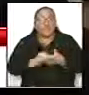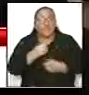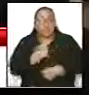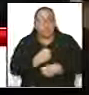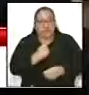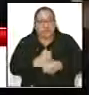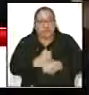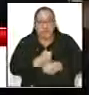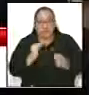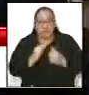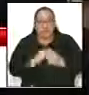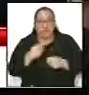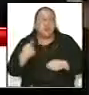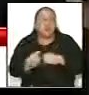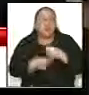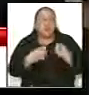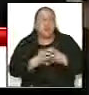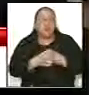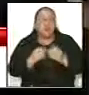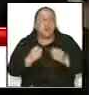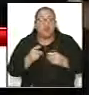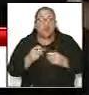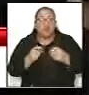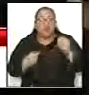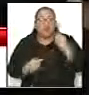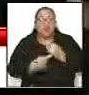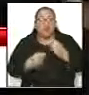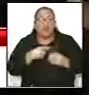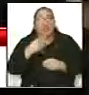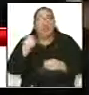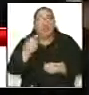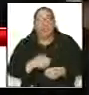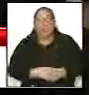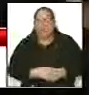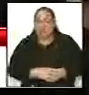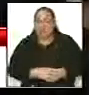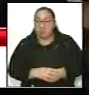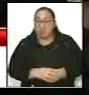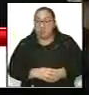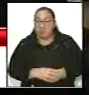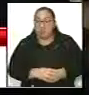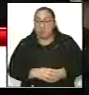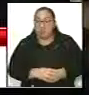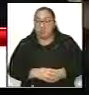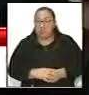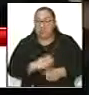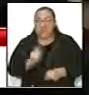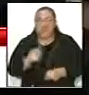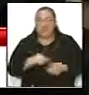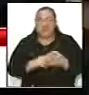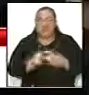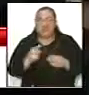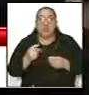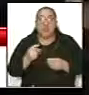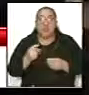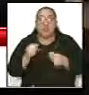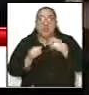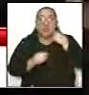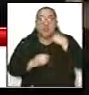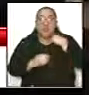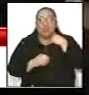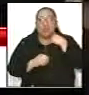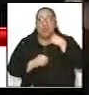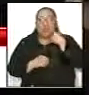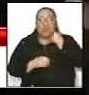operativas las fajas y todo lo demás porque esa tecnología se malograría si no se utiliza. Esto es como una analogía en relación a lo que